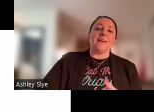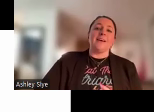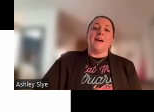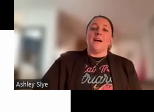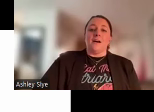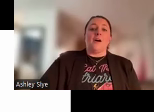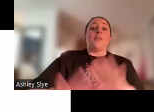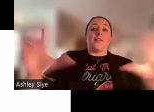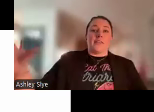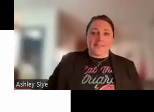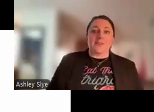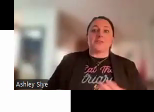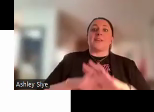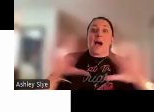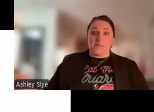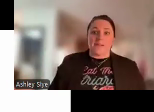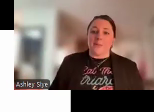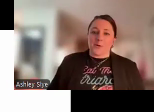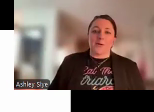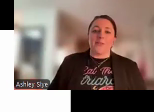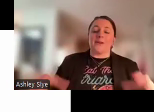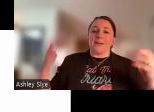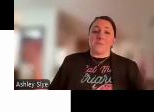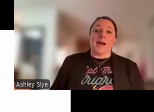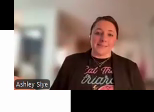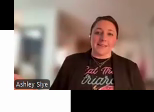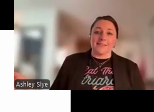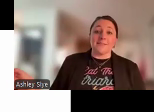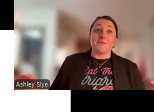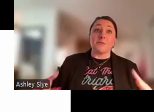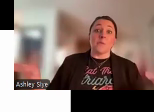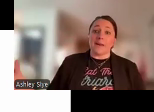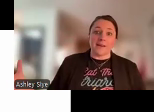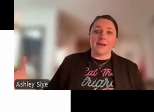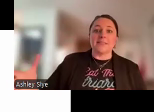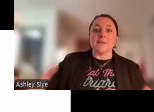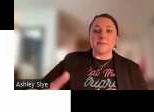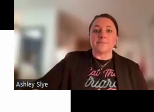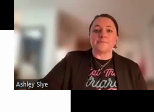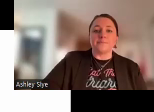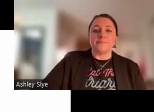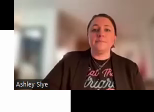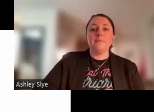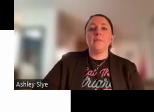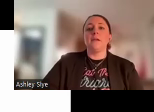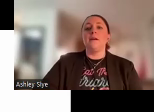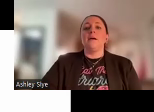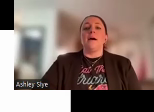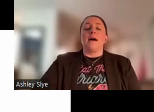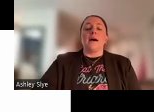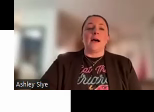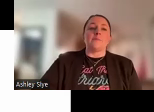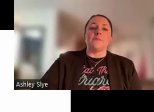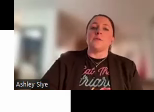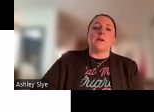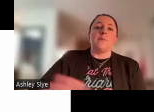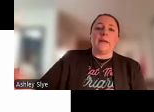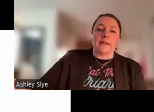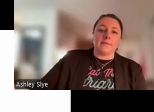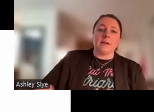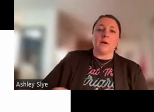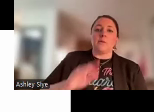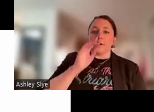ayuda financiera. Y entonces estas cosas son riesgos ambientales y sociales. Y vemos que la